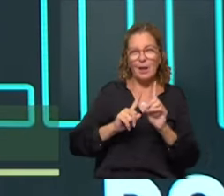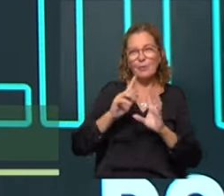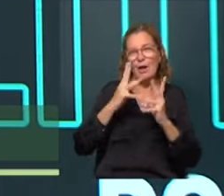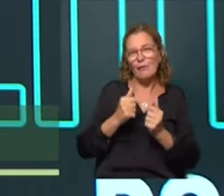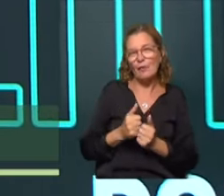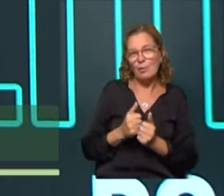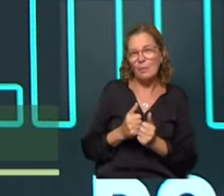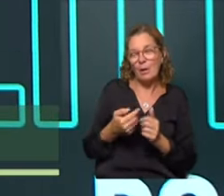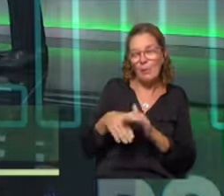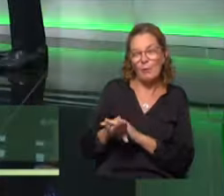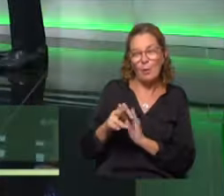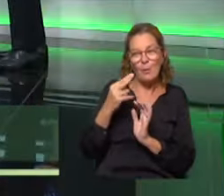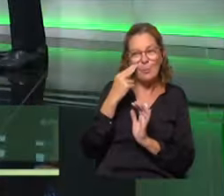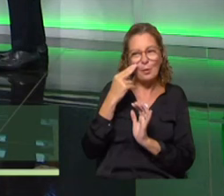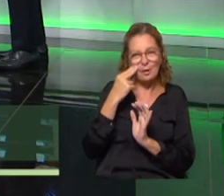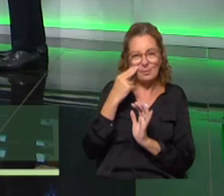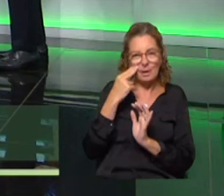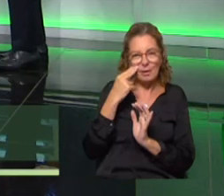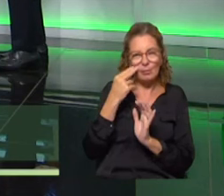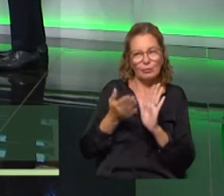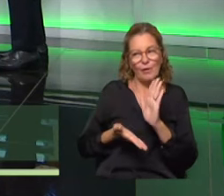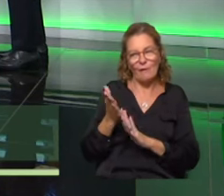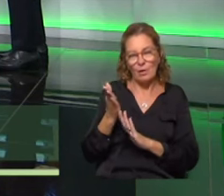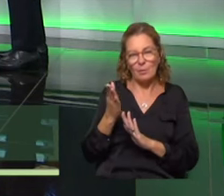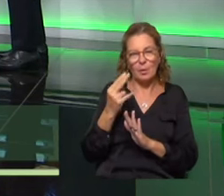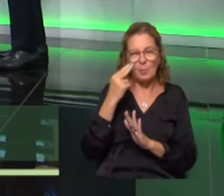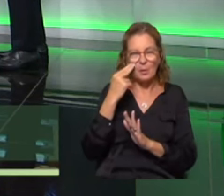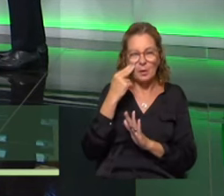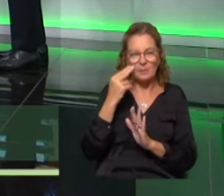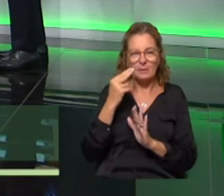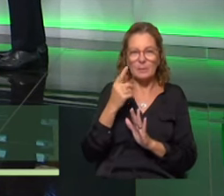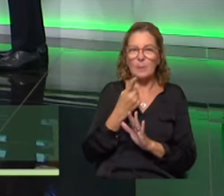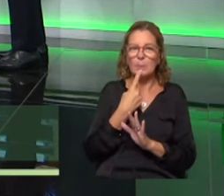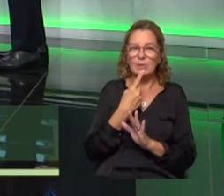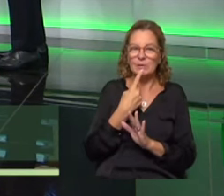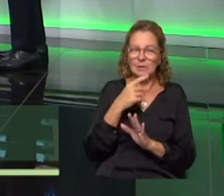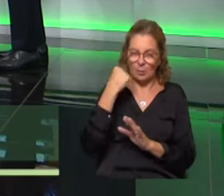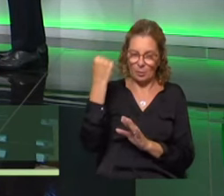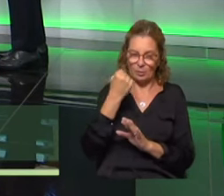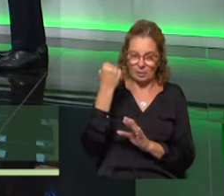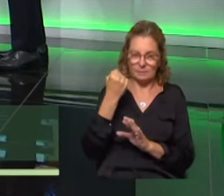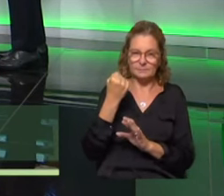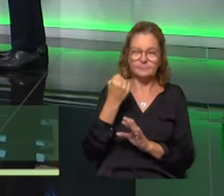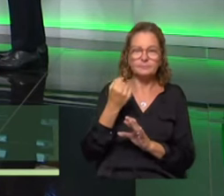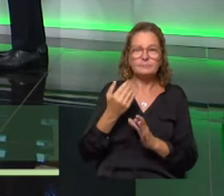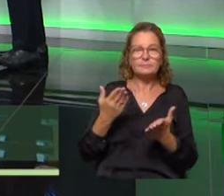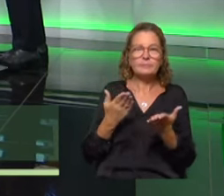estuvo involucrada o terminó renunciando por un problema político importante.